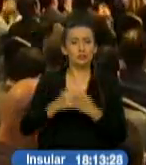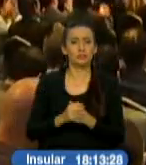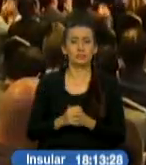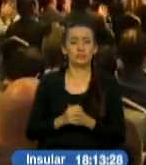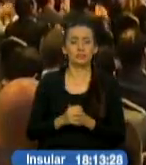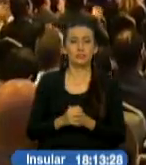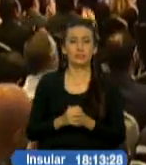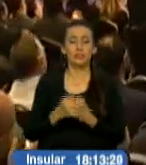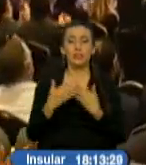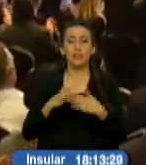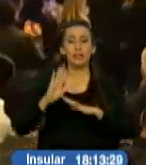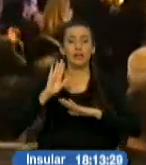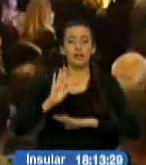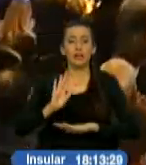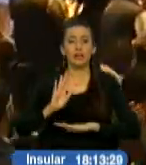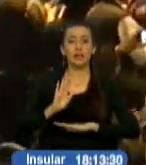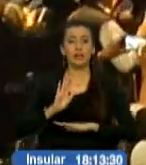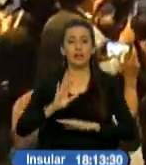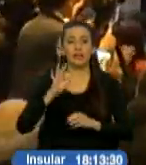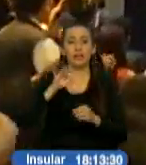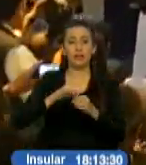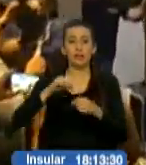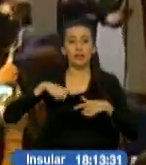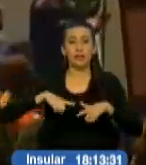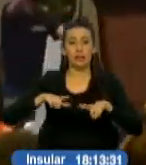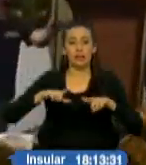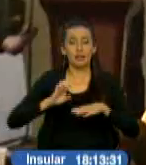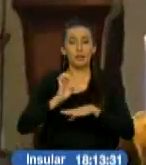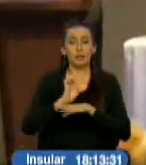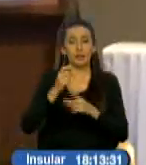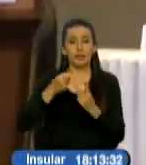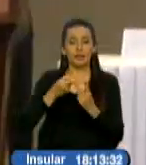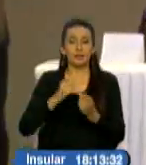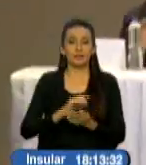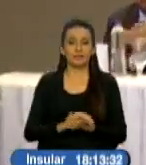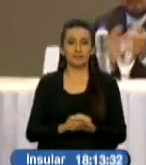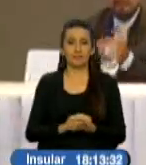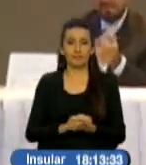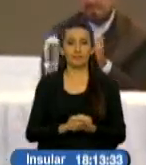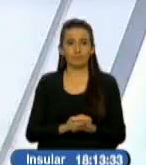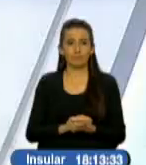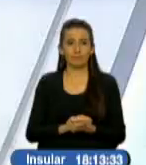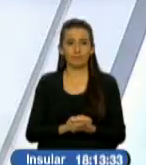que ratifica la decisión del soberano en las urnas. Carlos Flores, Ecuador TV.